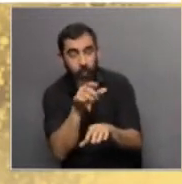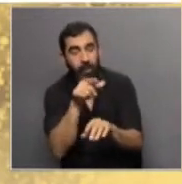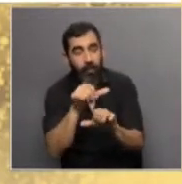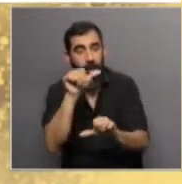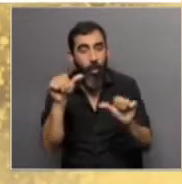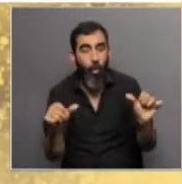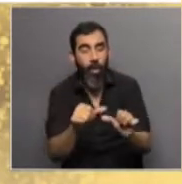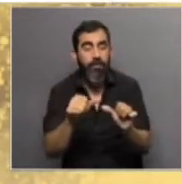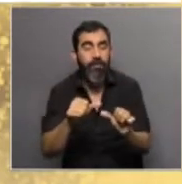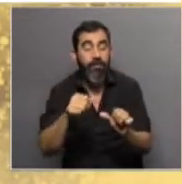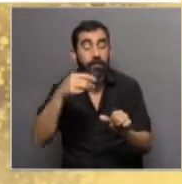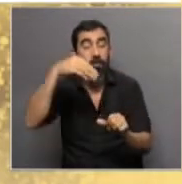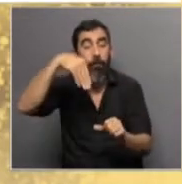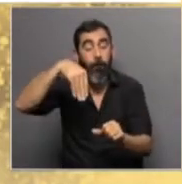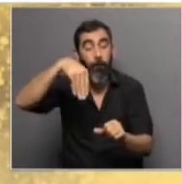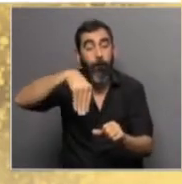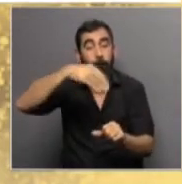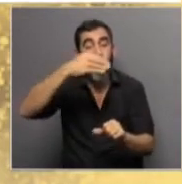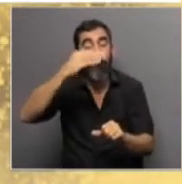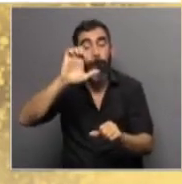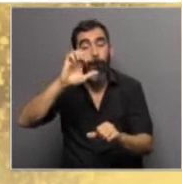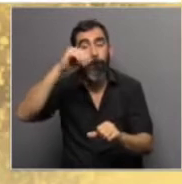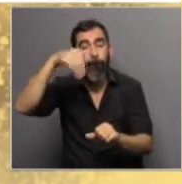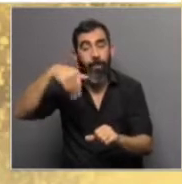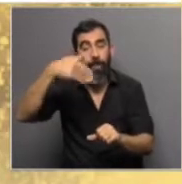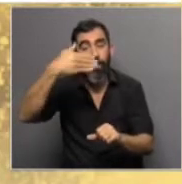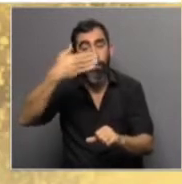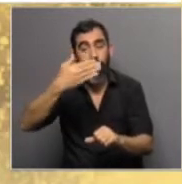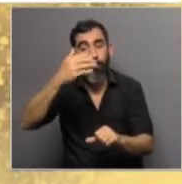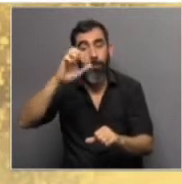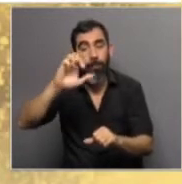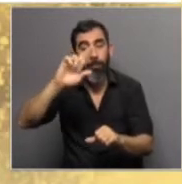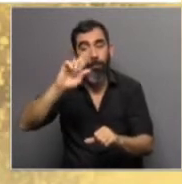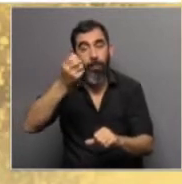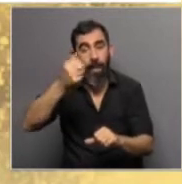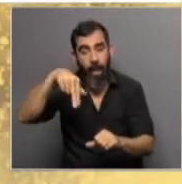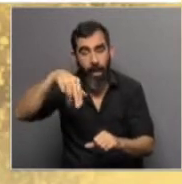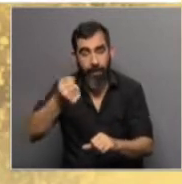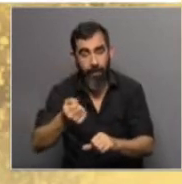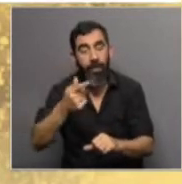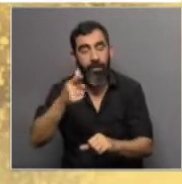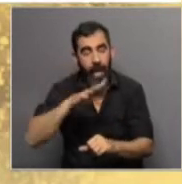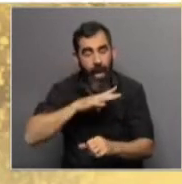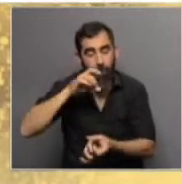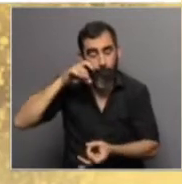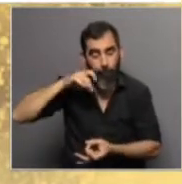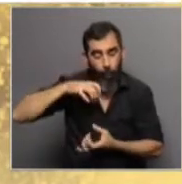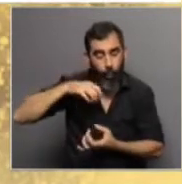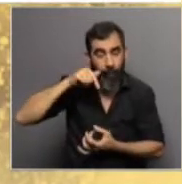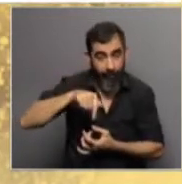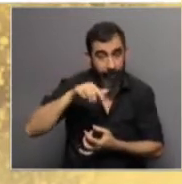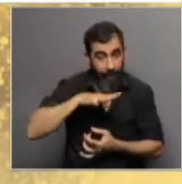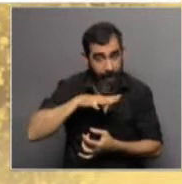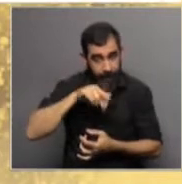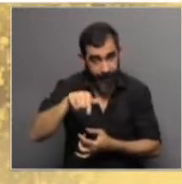nivel de la membrana. Y en la membrana de esas células el fenómeno está mediado por proteínas de membrana, que en este